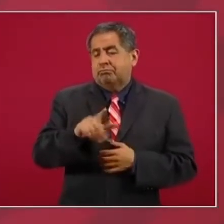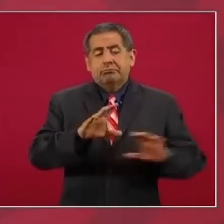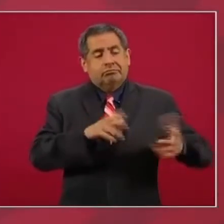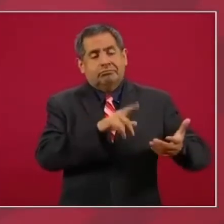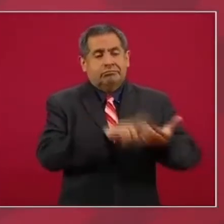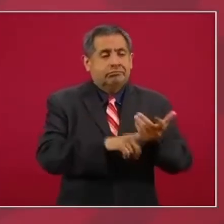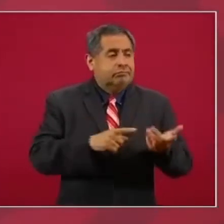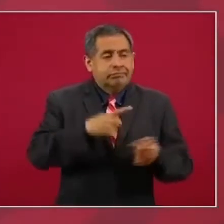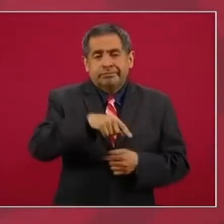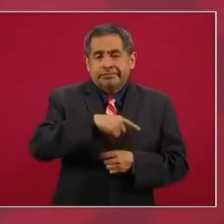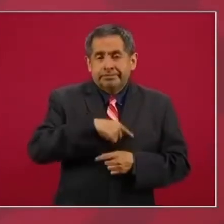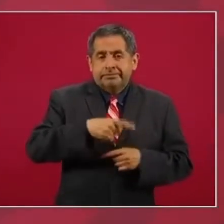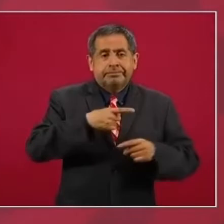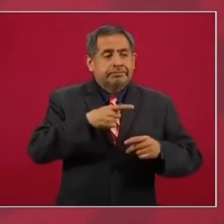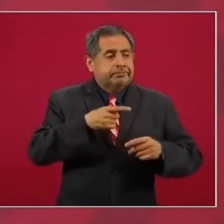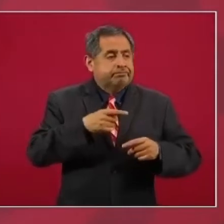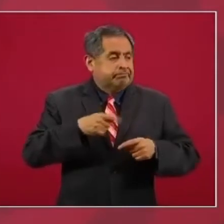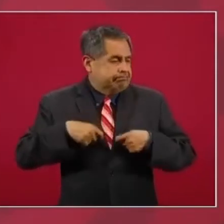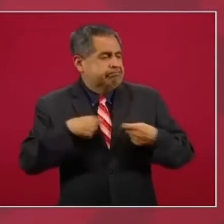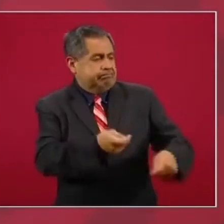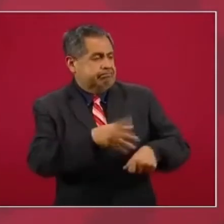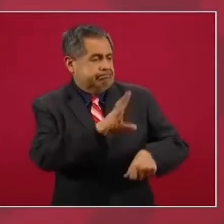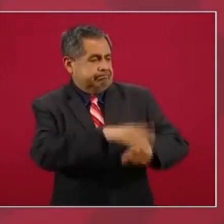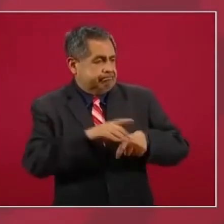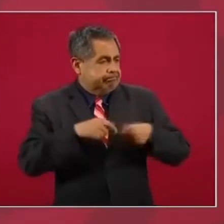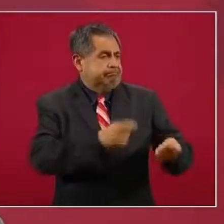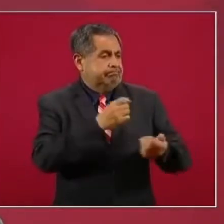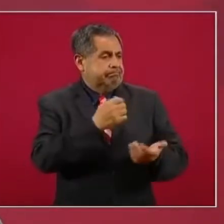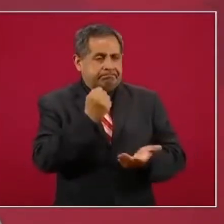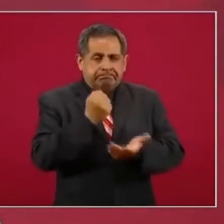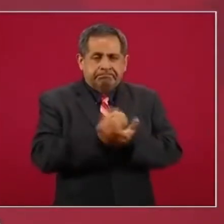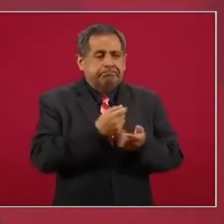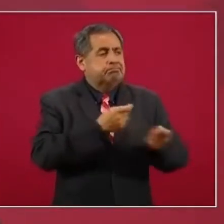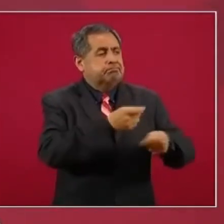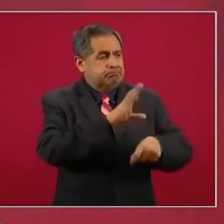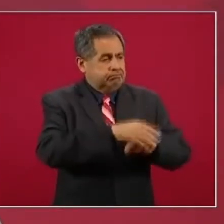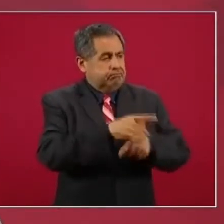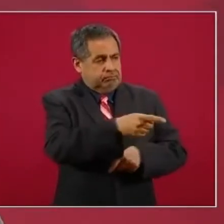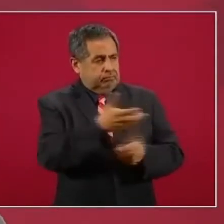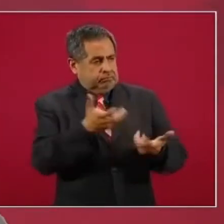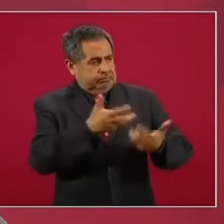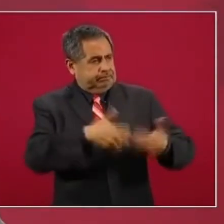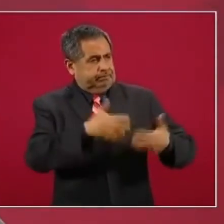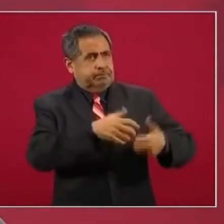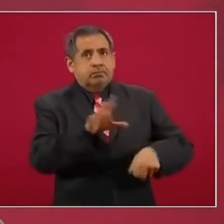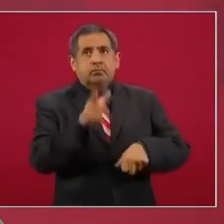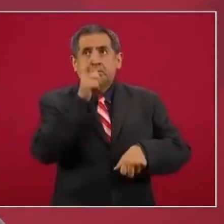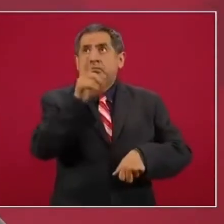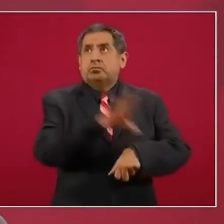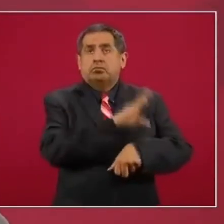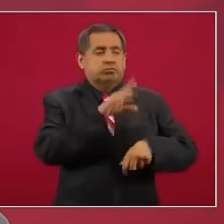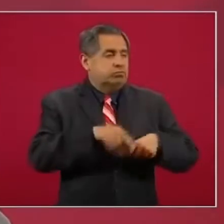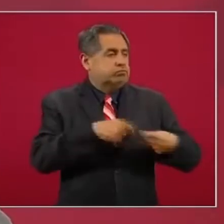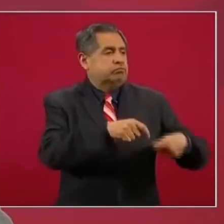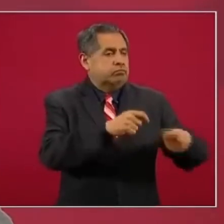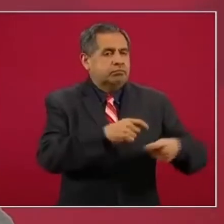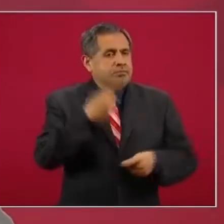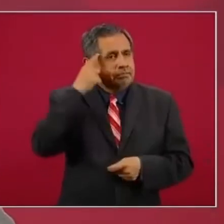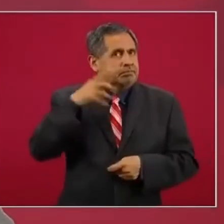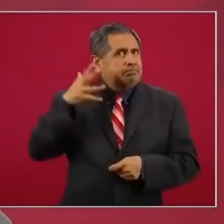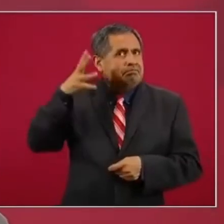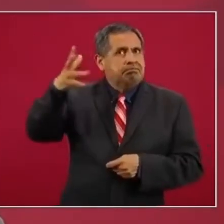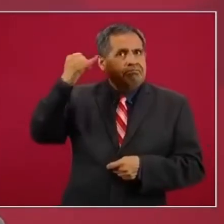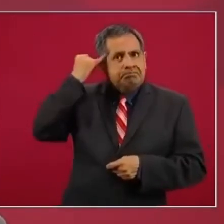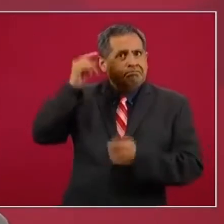cuando empezaron a concesionar la generación de la energía eléctrica. Y el propósito era acabar con la Comisión Federal